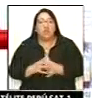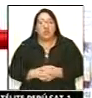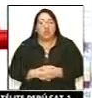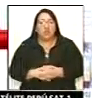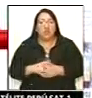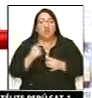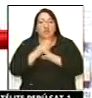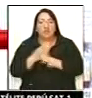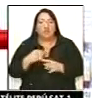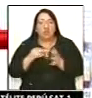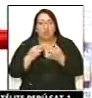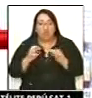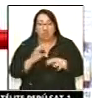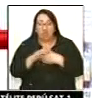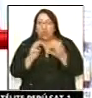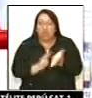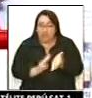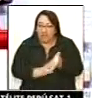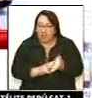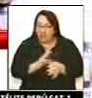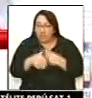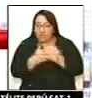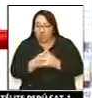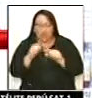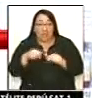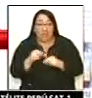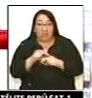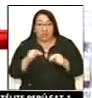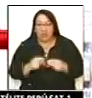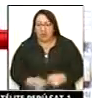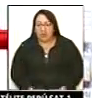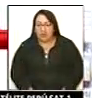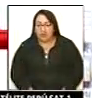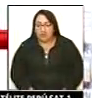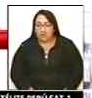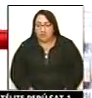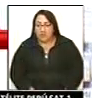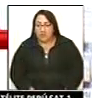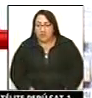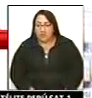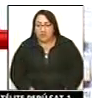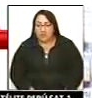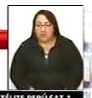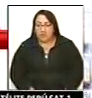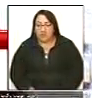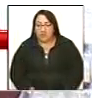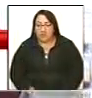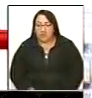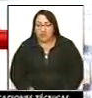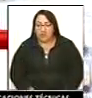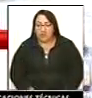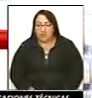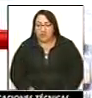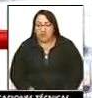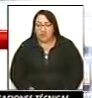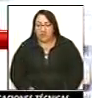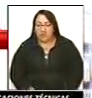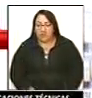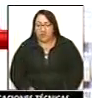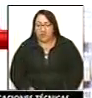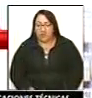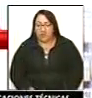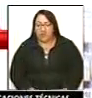conveniente que la Defensoría no esté en la instancia técnica. En resumen, señores